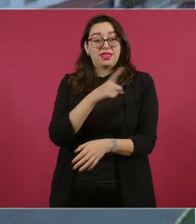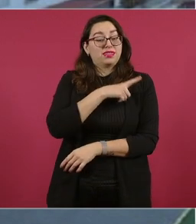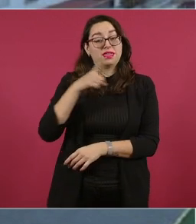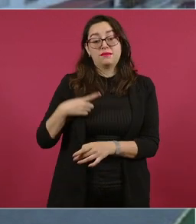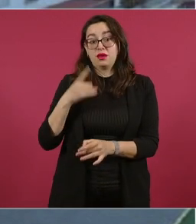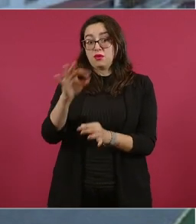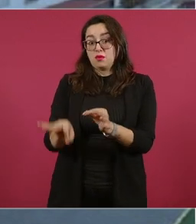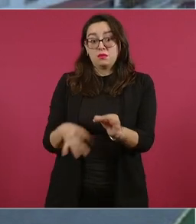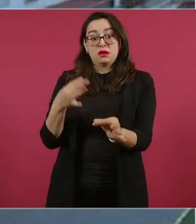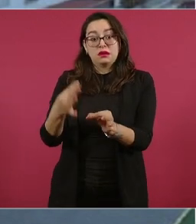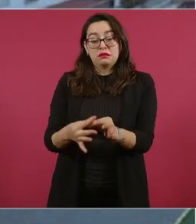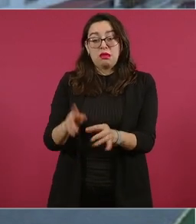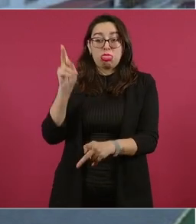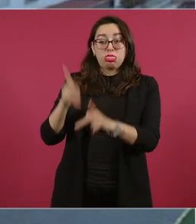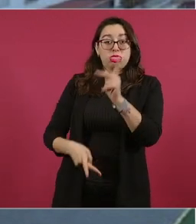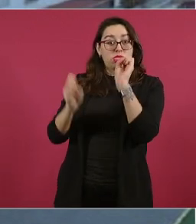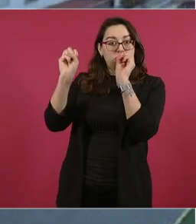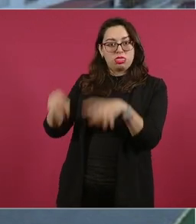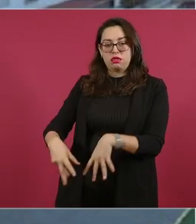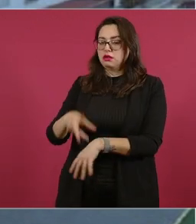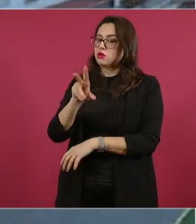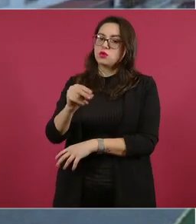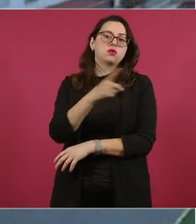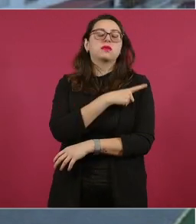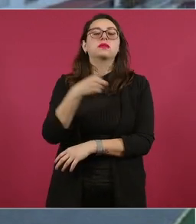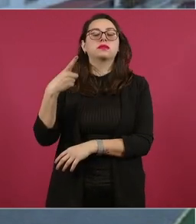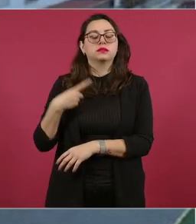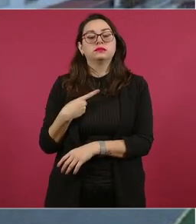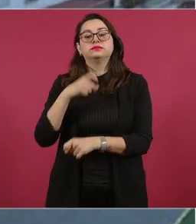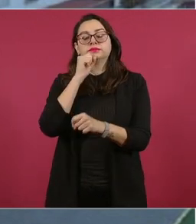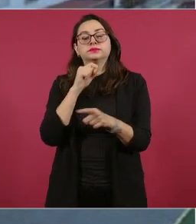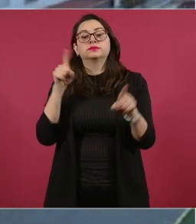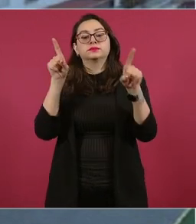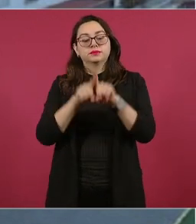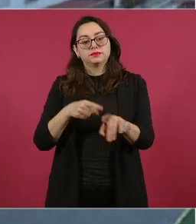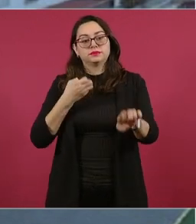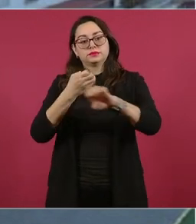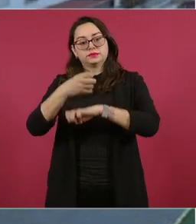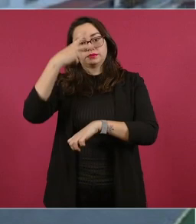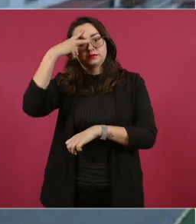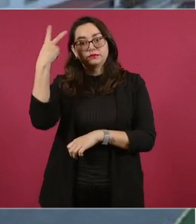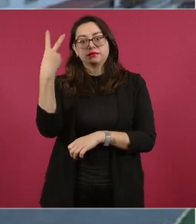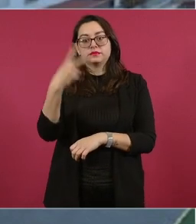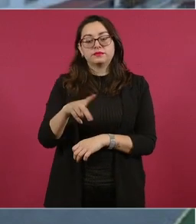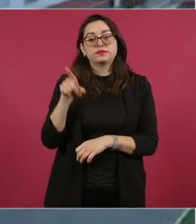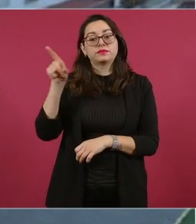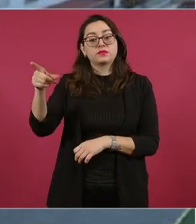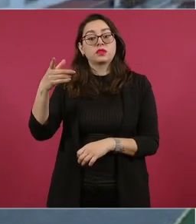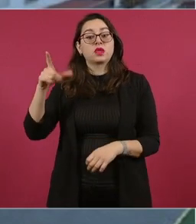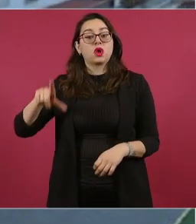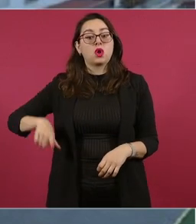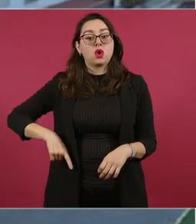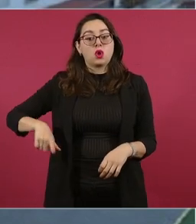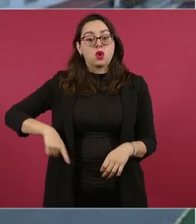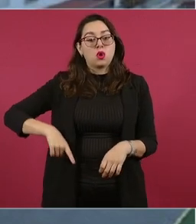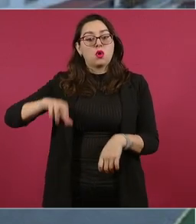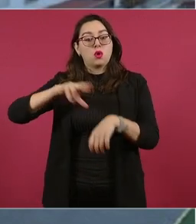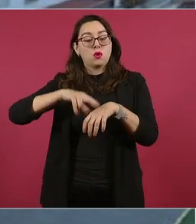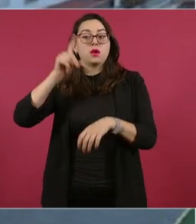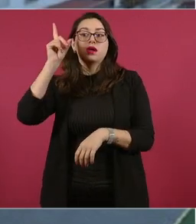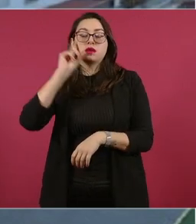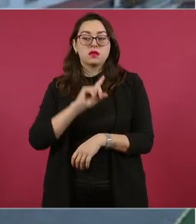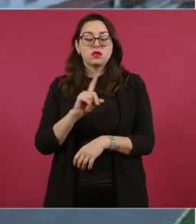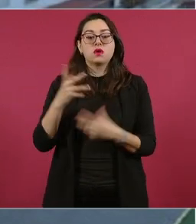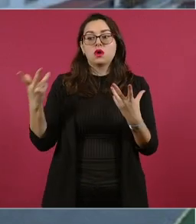estas obras. En el Estado de México también, con la maestra Delfina, se está interviniendo tanto el oncológico de Catepec